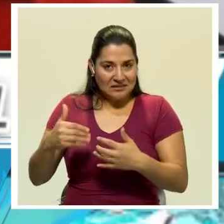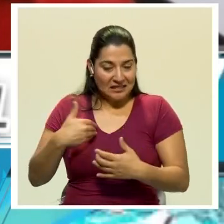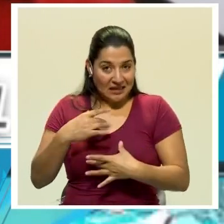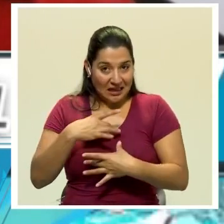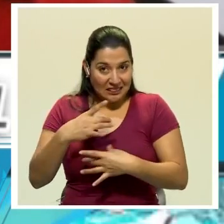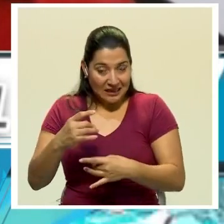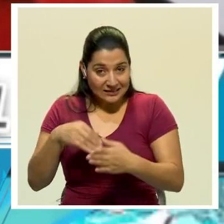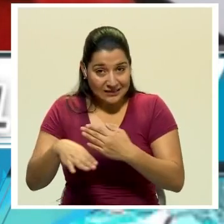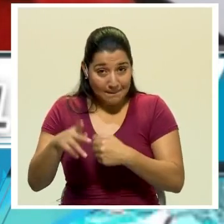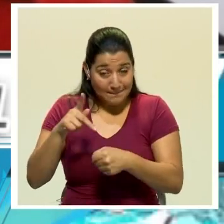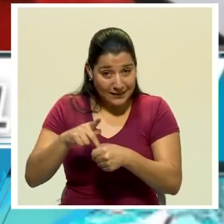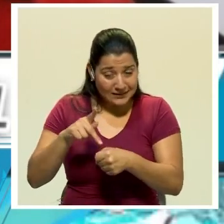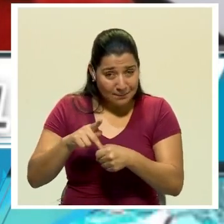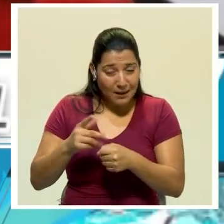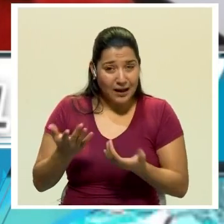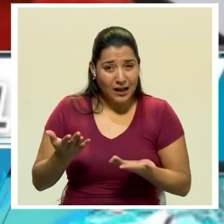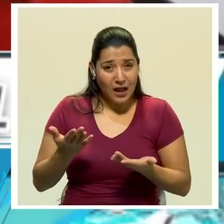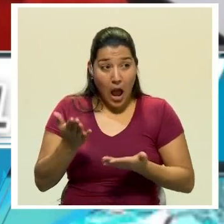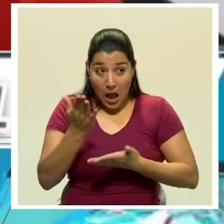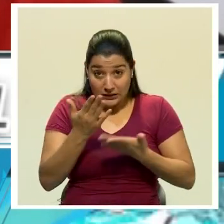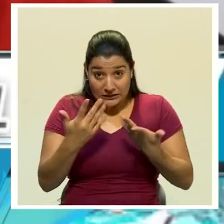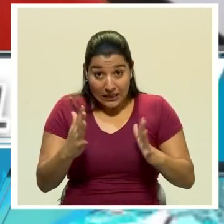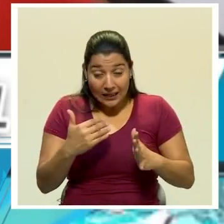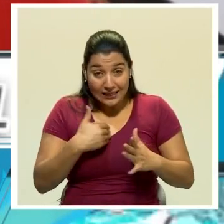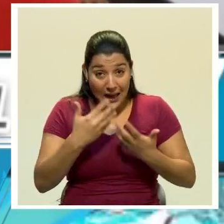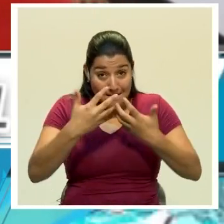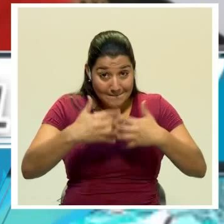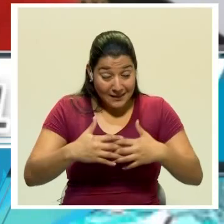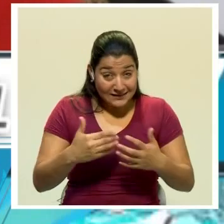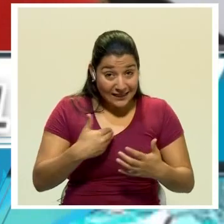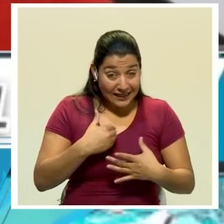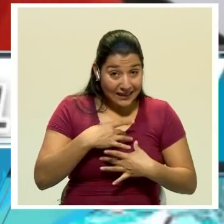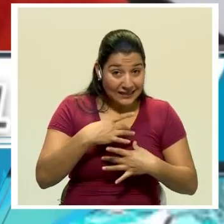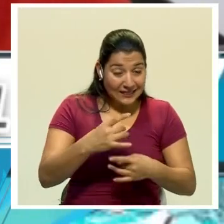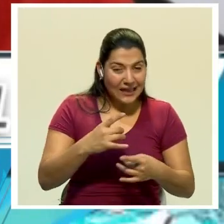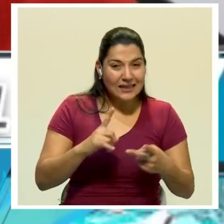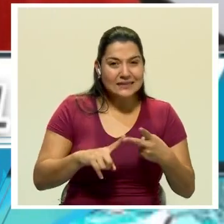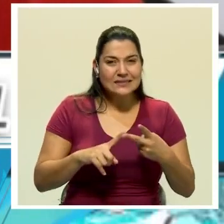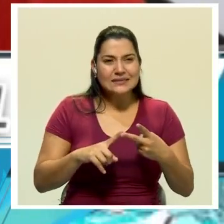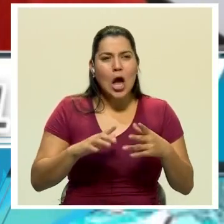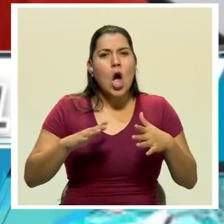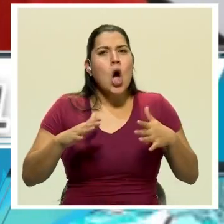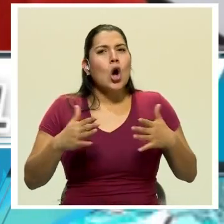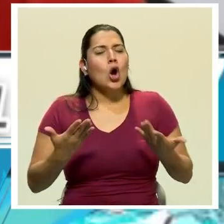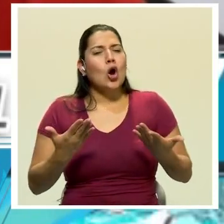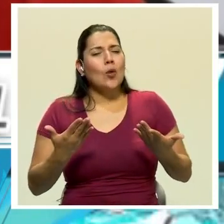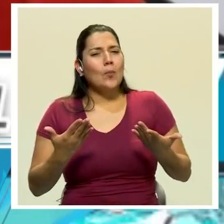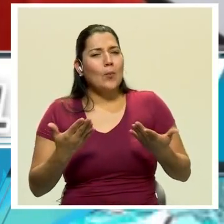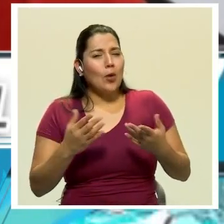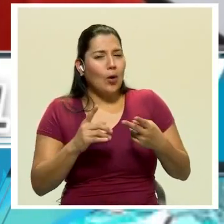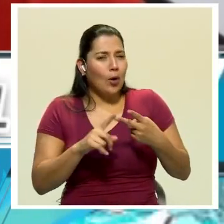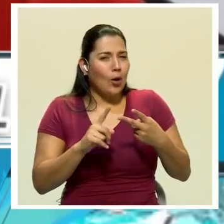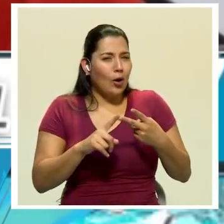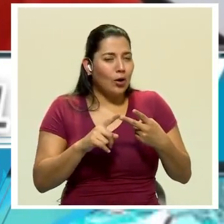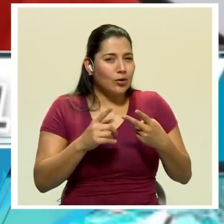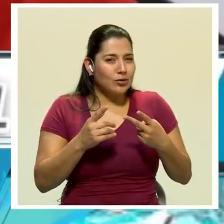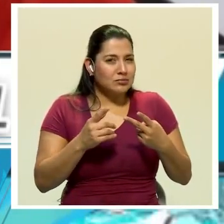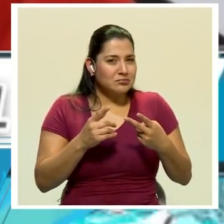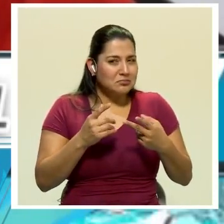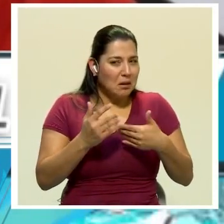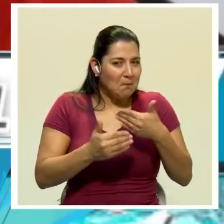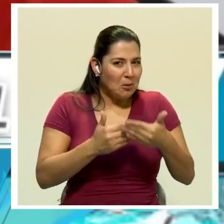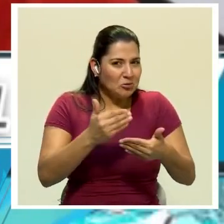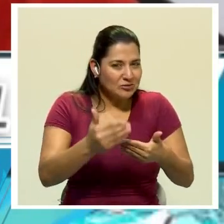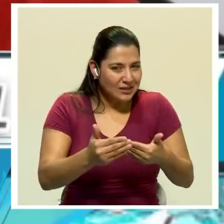interesadas? ¿Cómo está el tema de los futuros interesados en